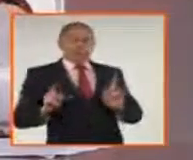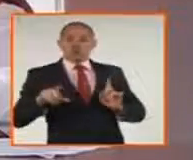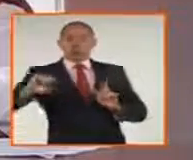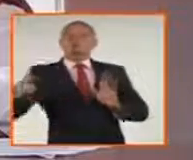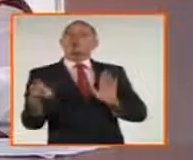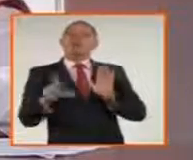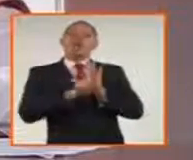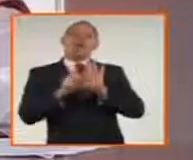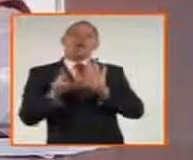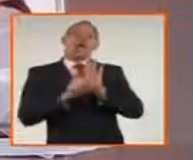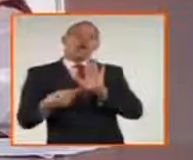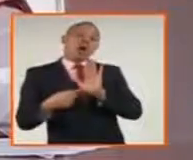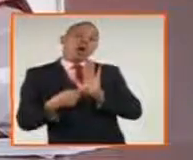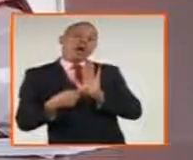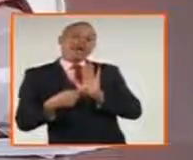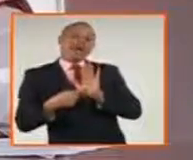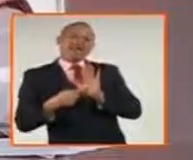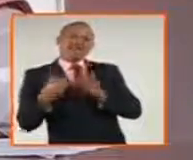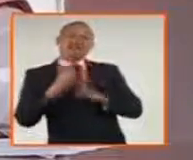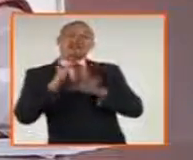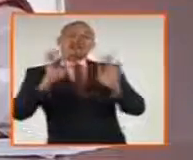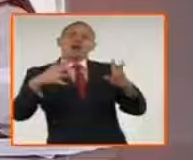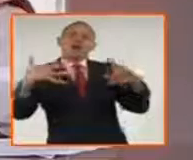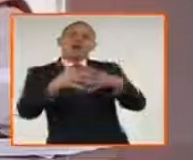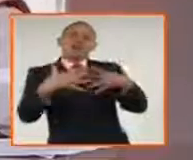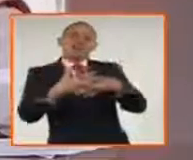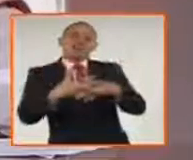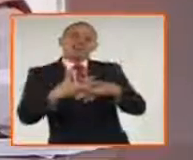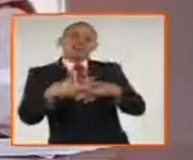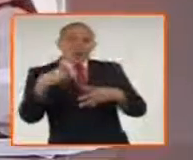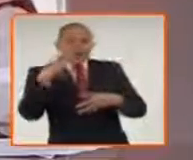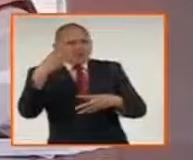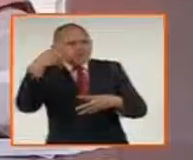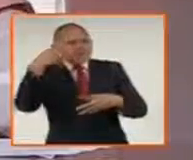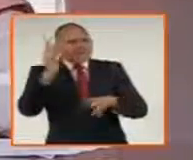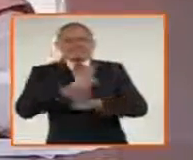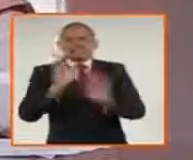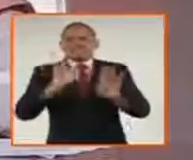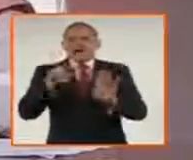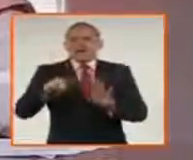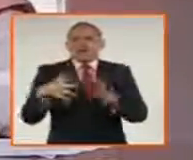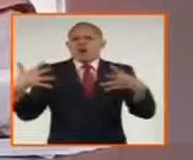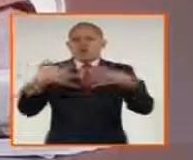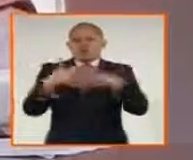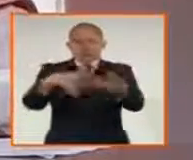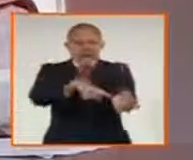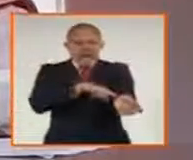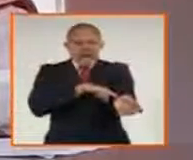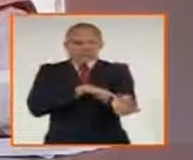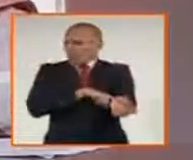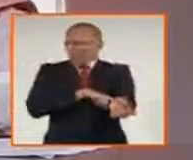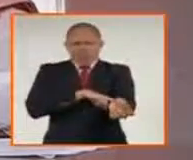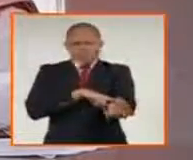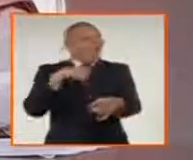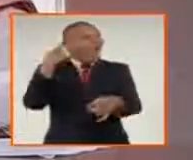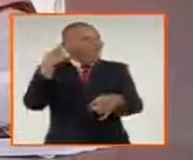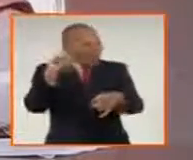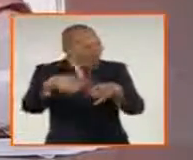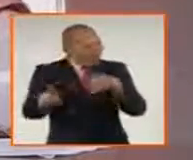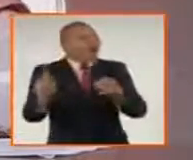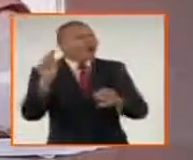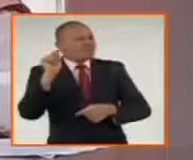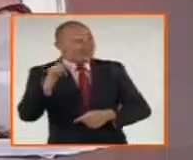de las transformaciones. No es solo la sangre. No. Esa es una de las transformaciones fundamentales que nos trae. Una de las fuentes del parentesco